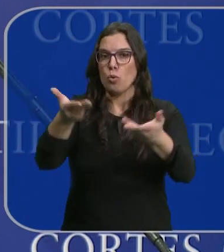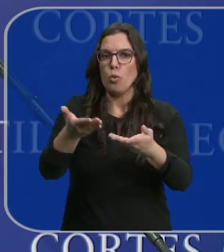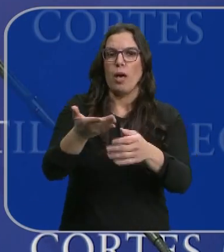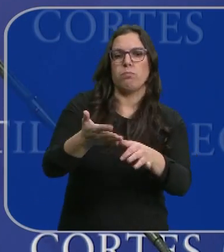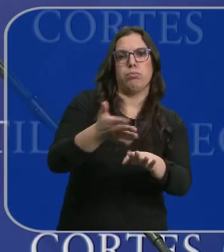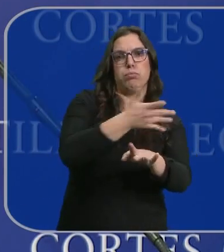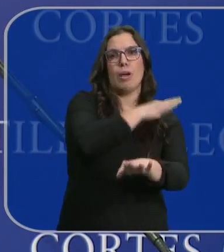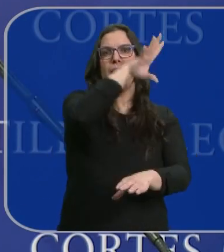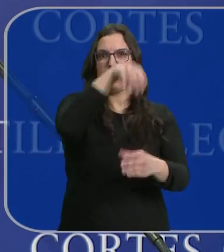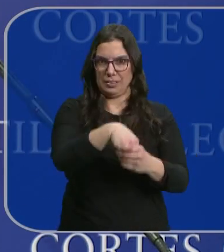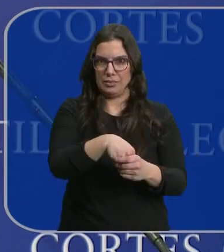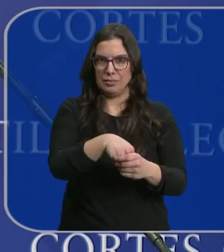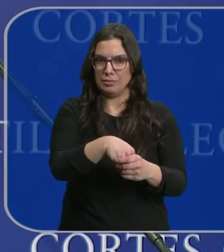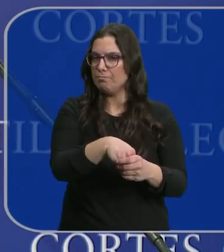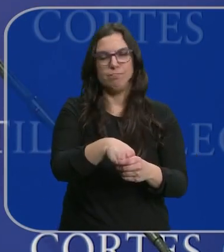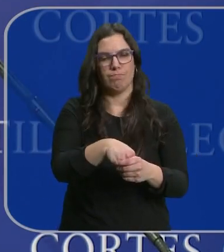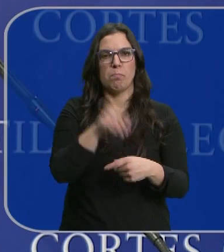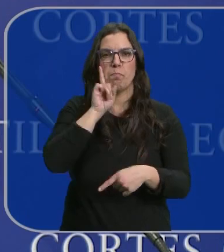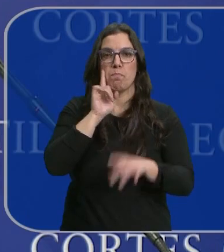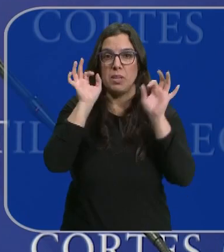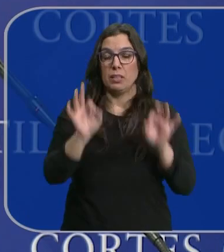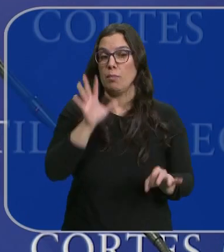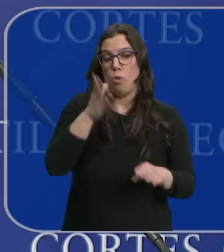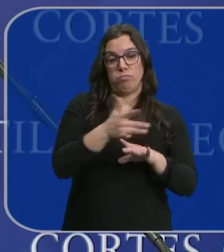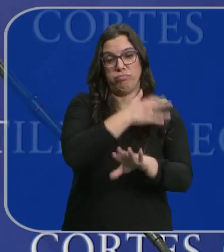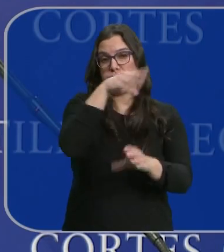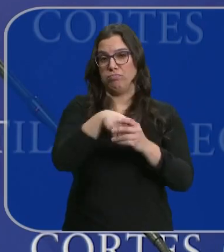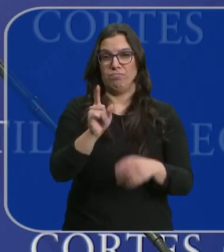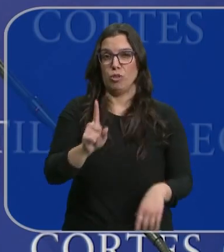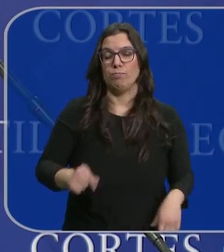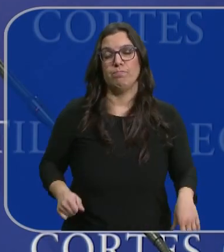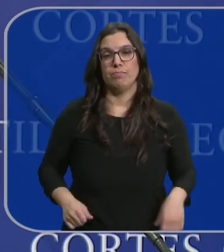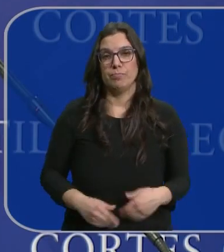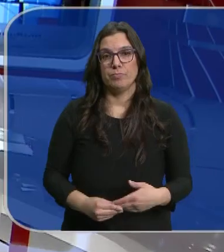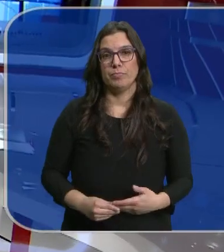serían retroactivas. Bueno, pues nos han mentido porque no son retroactivas.